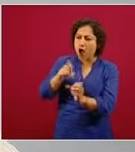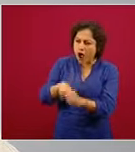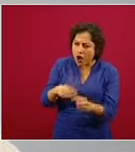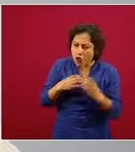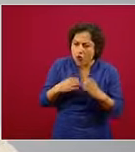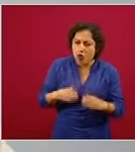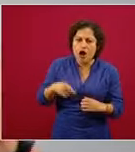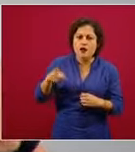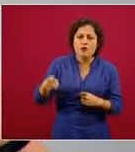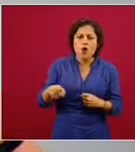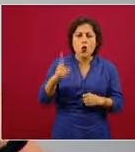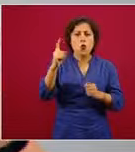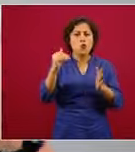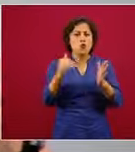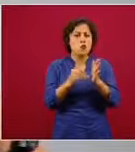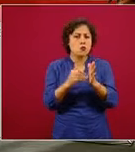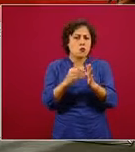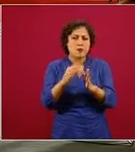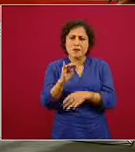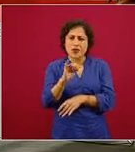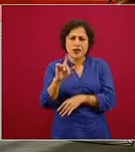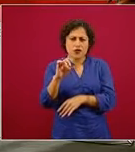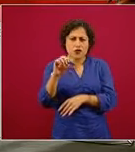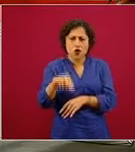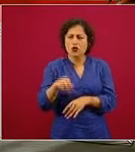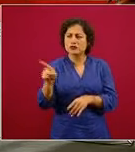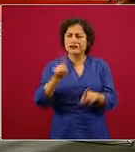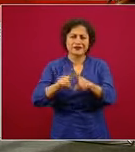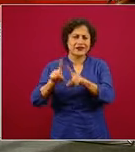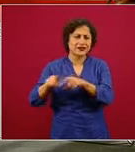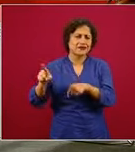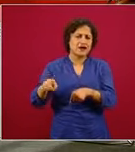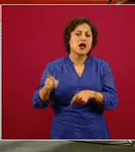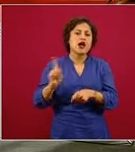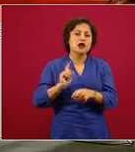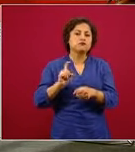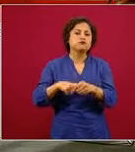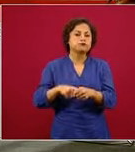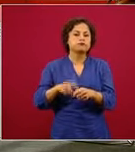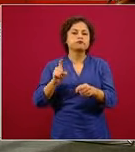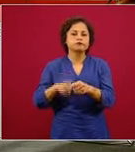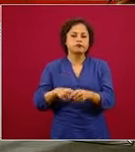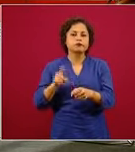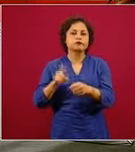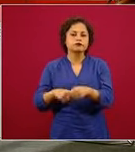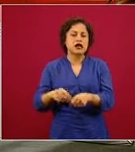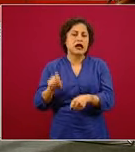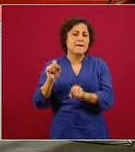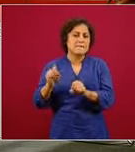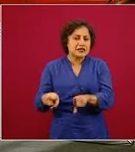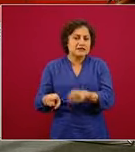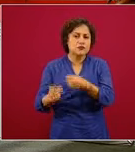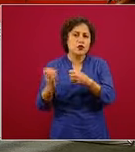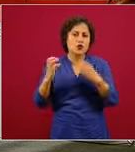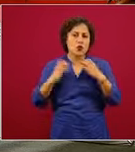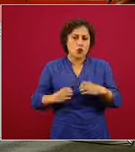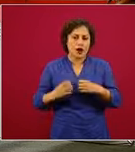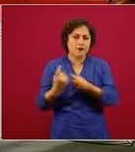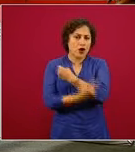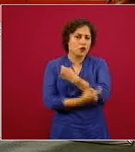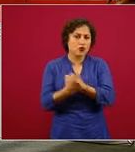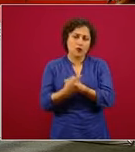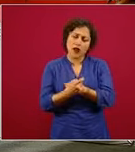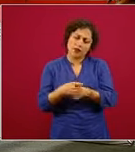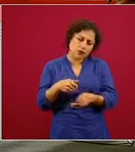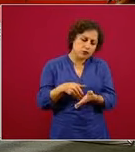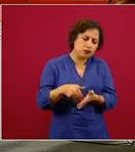ello, que la inmunidad de inicio, la innata con la que nacemos, hace un primer enfoque, hace una primera detección